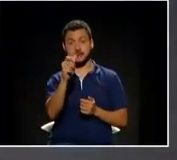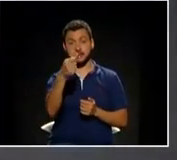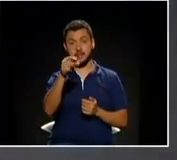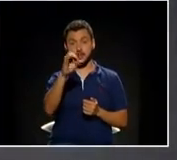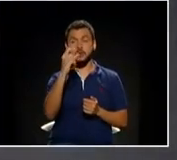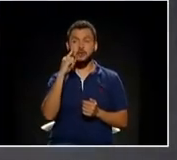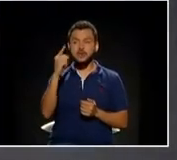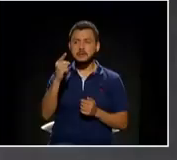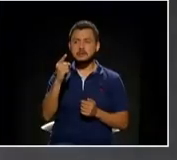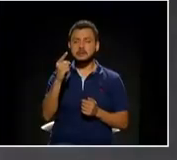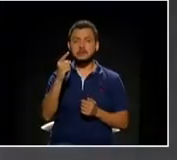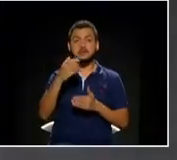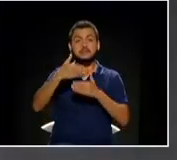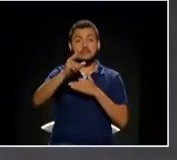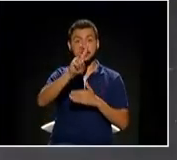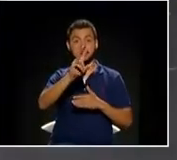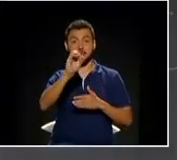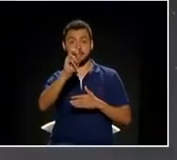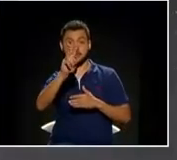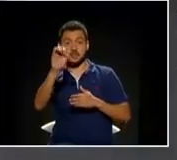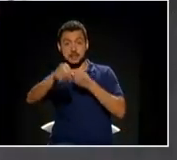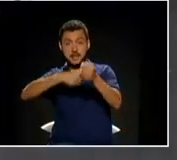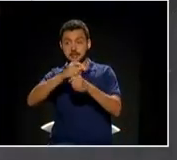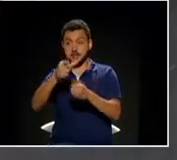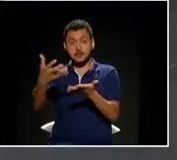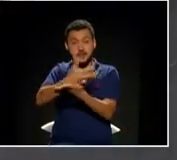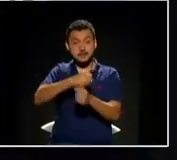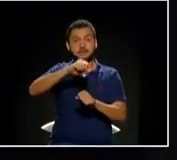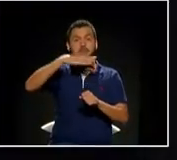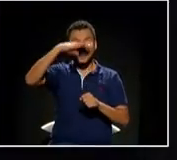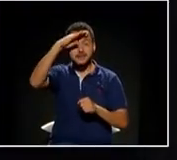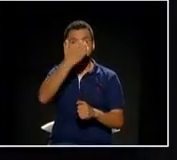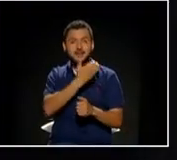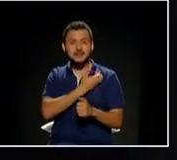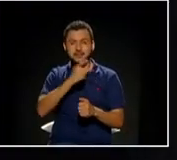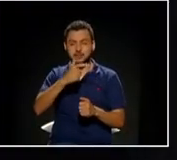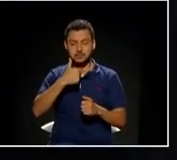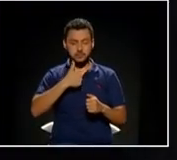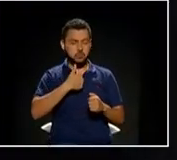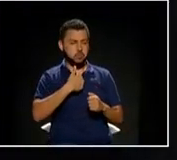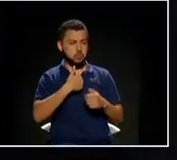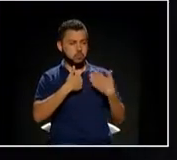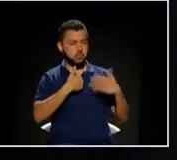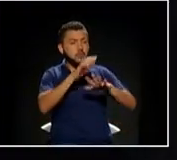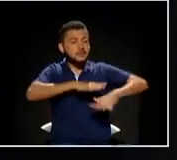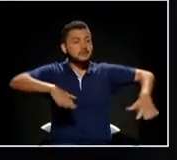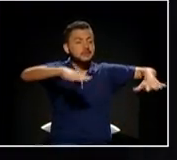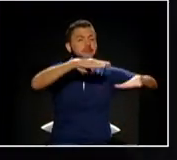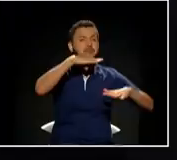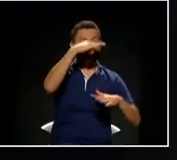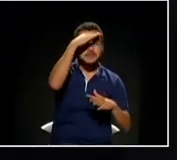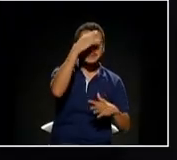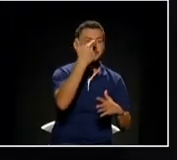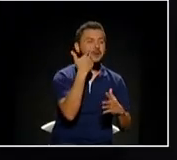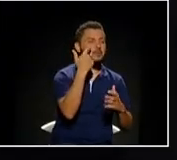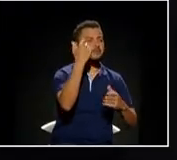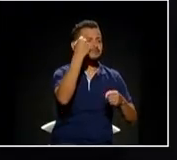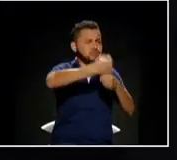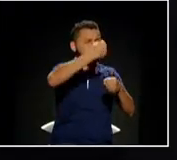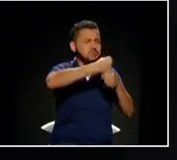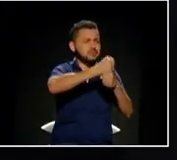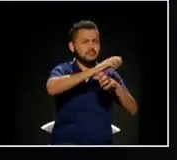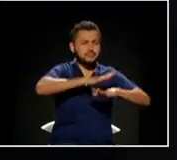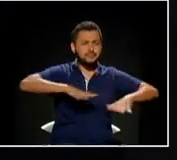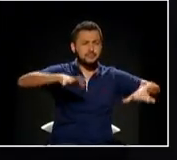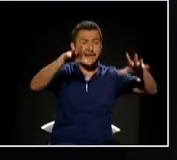y para eso el mecanismo es y el gobierno lo deja comprar suelo que la empresa de desarrollo urbano compre el suelo lo